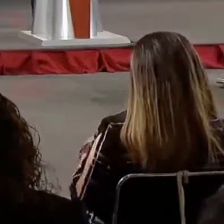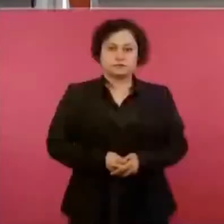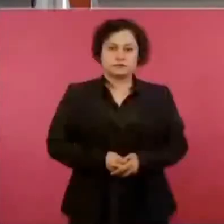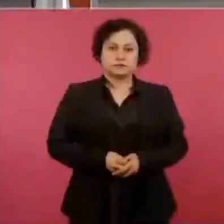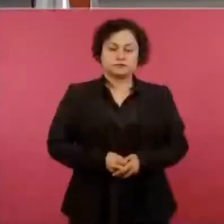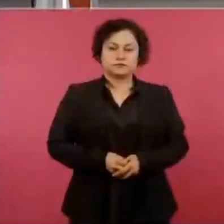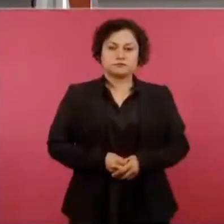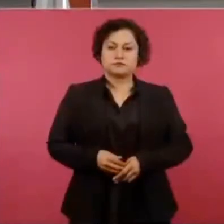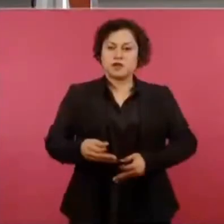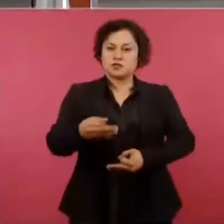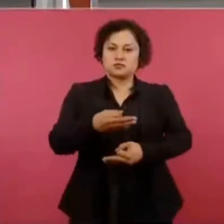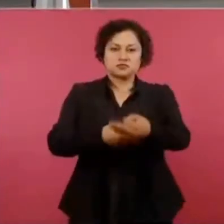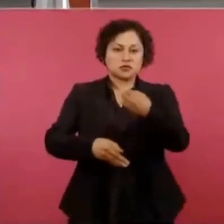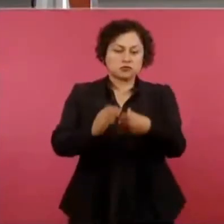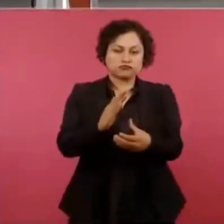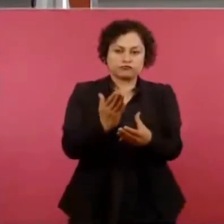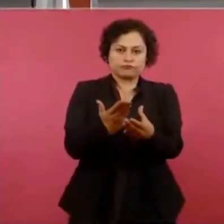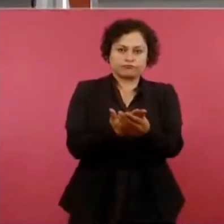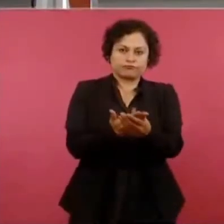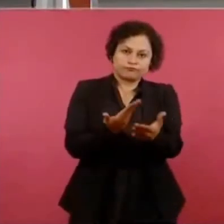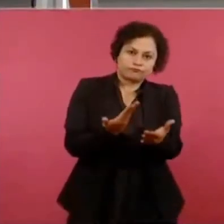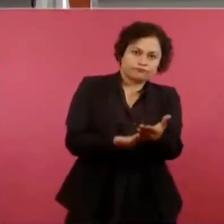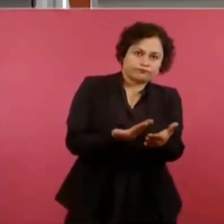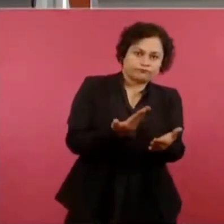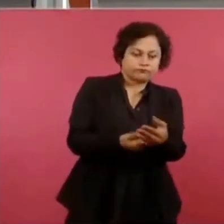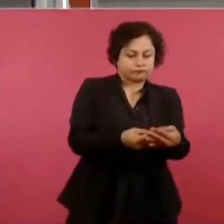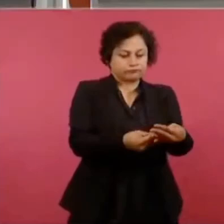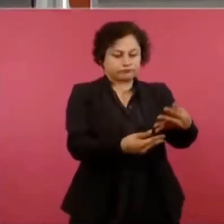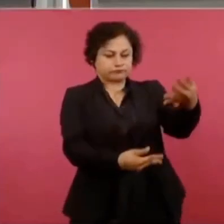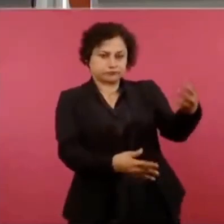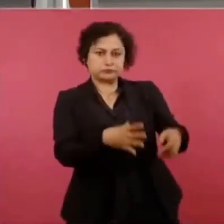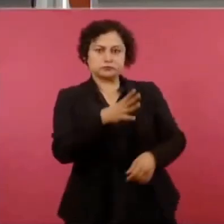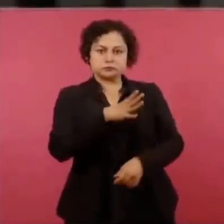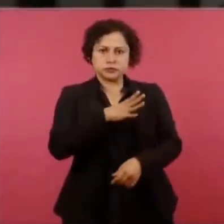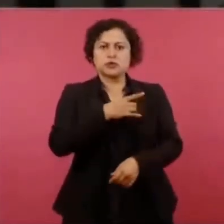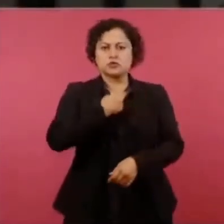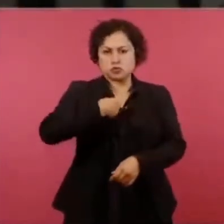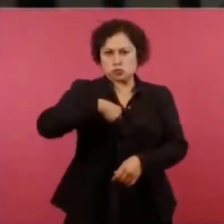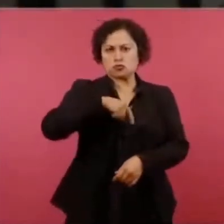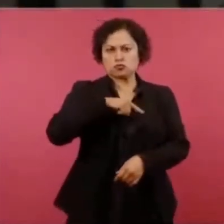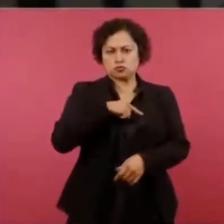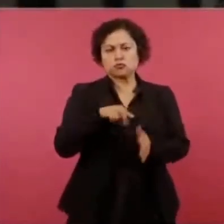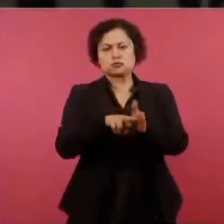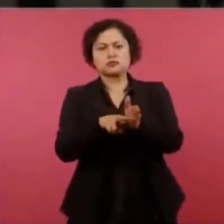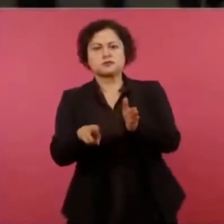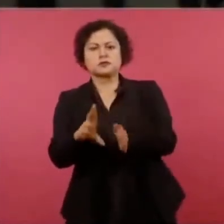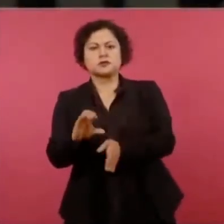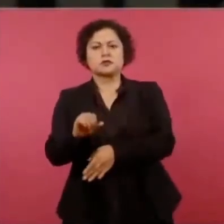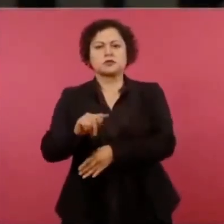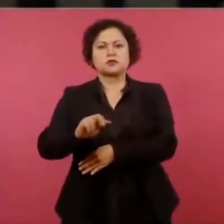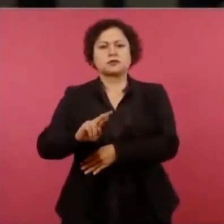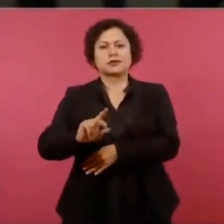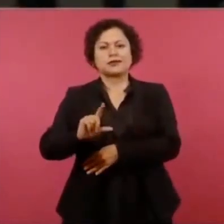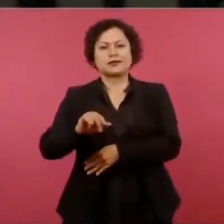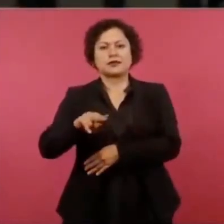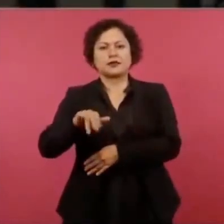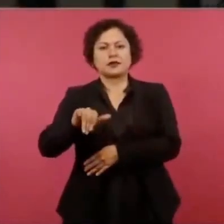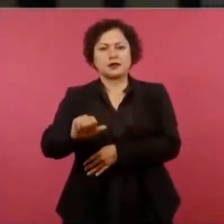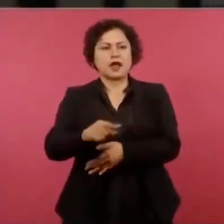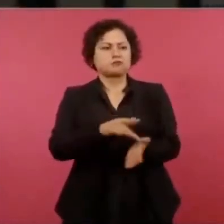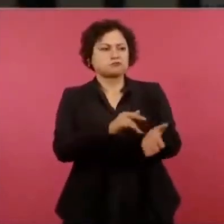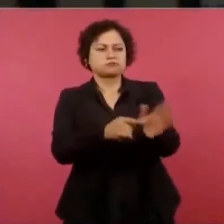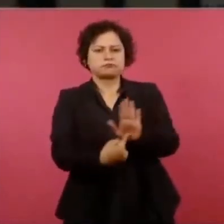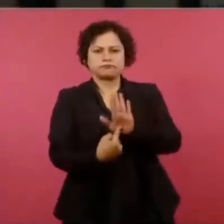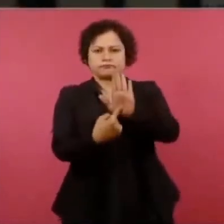pruebas están pues a la vista, en Contralínea las hemos publicado. Y después de